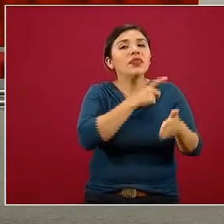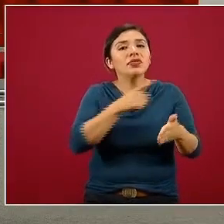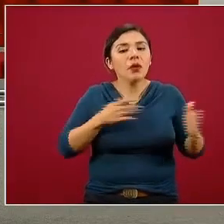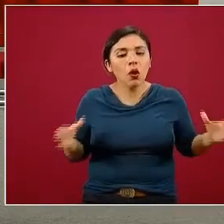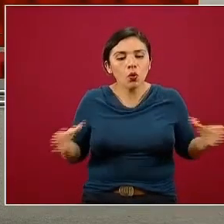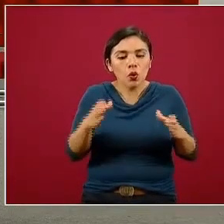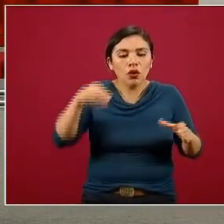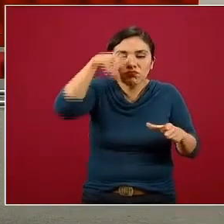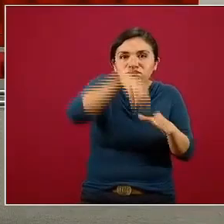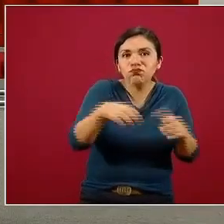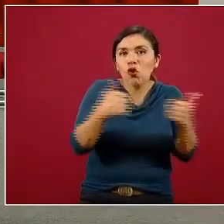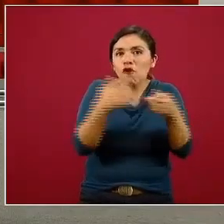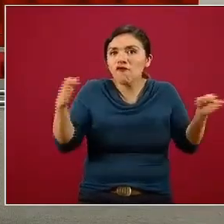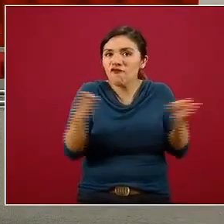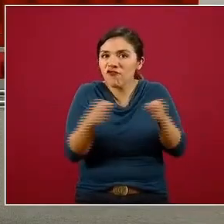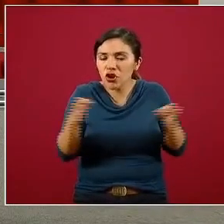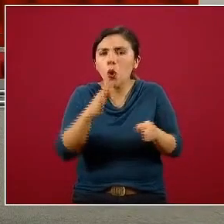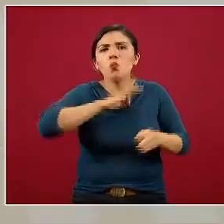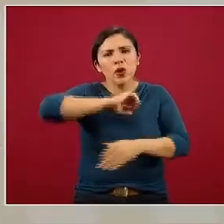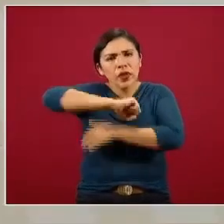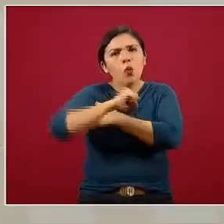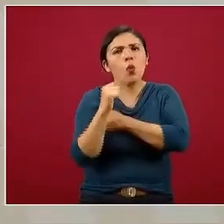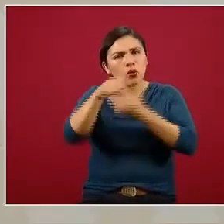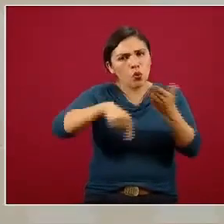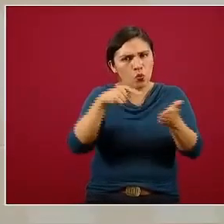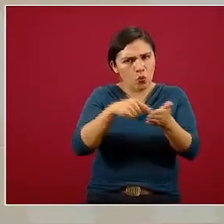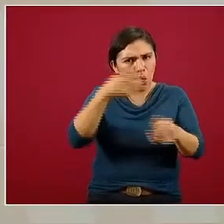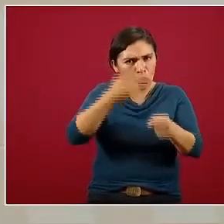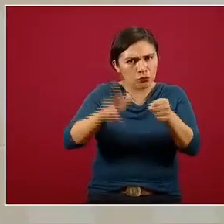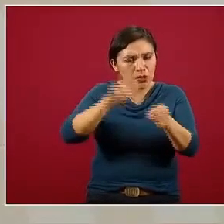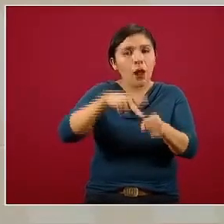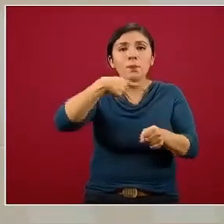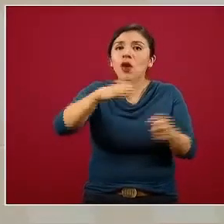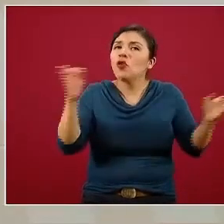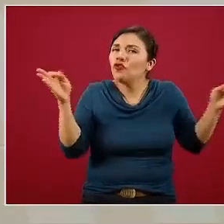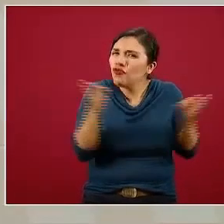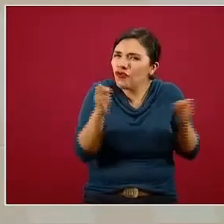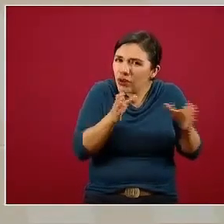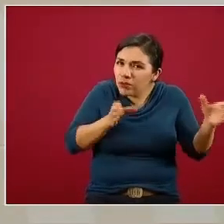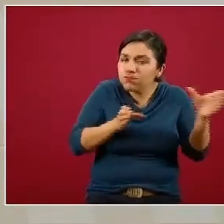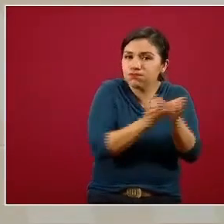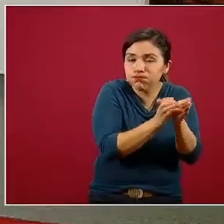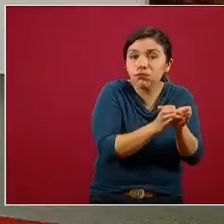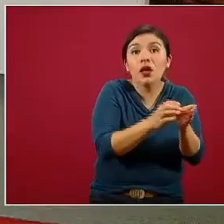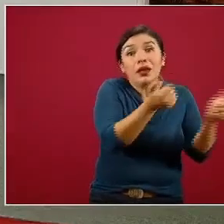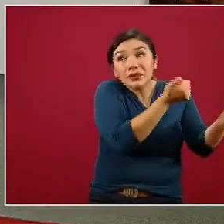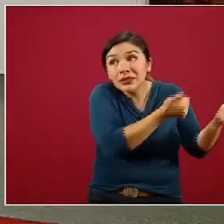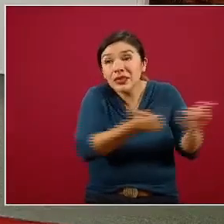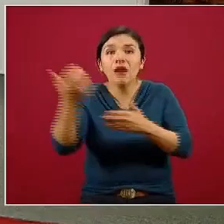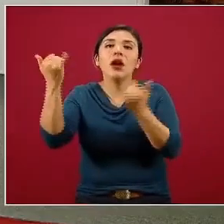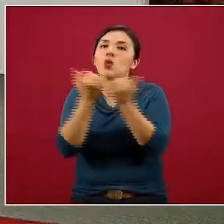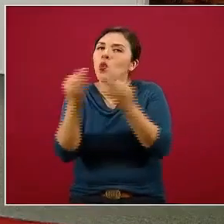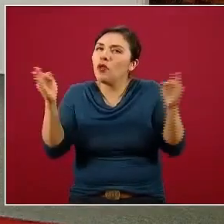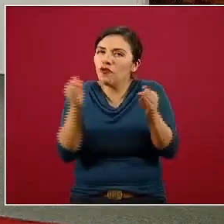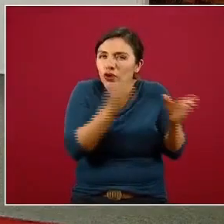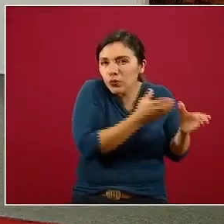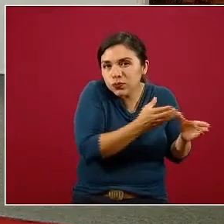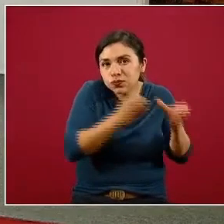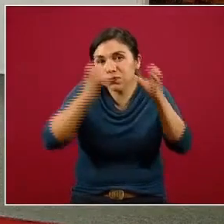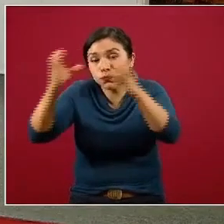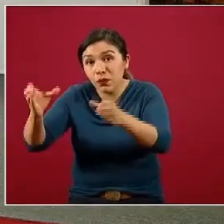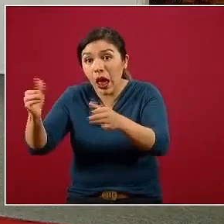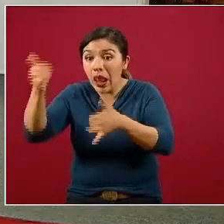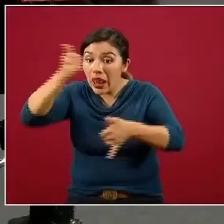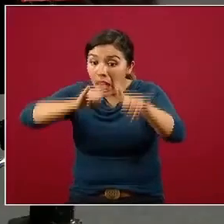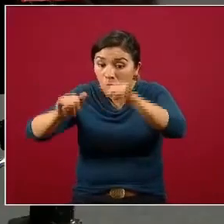se toma, puede almacenarse en la unidad, pero debe de ser en red de frío, al enviarse debe de ser en red de frío y una vez que el laboratorio la recibe,